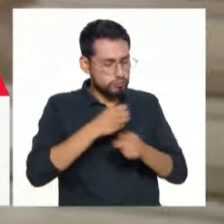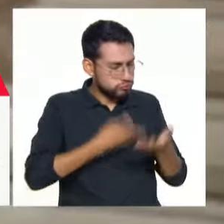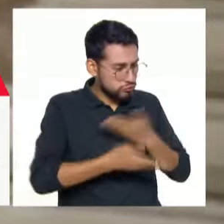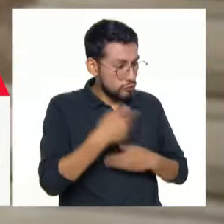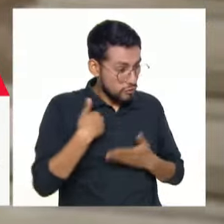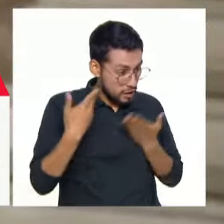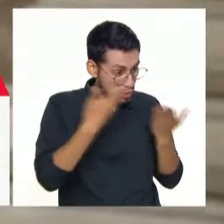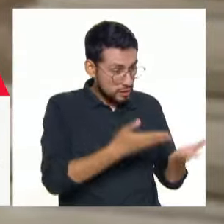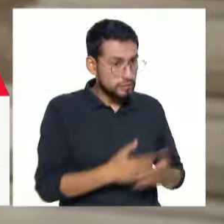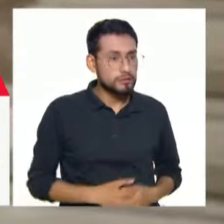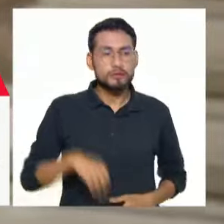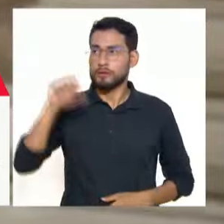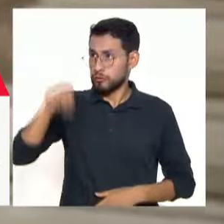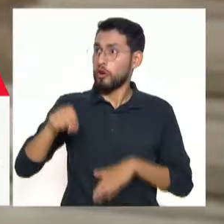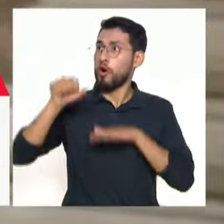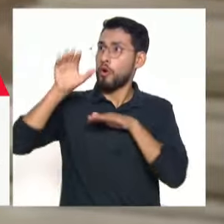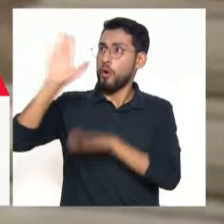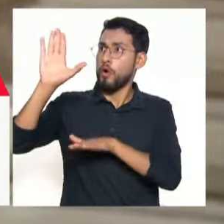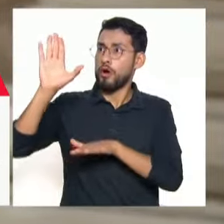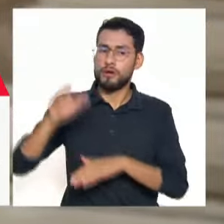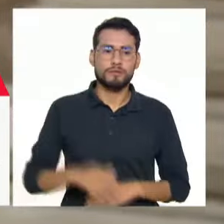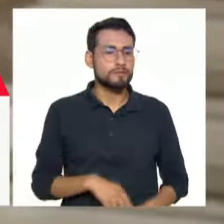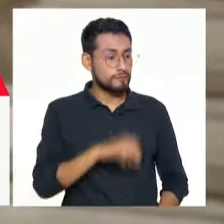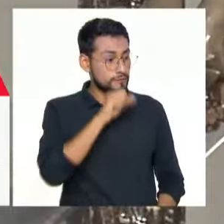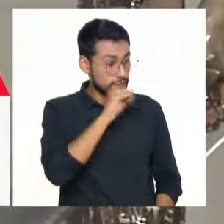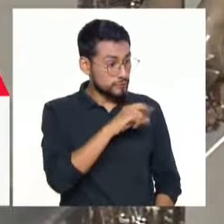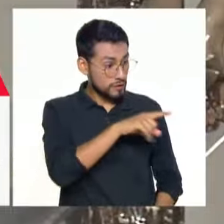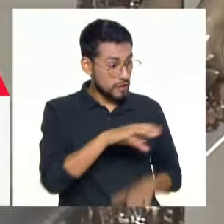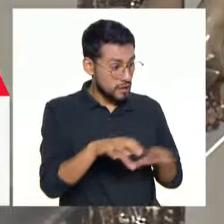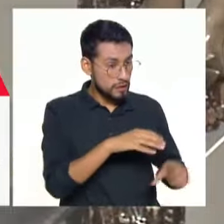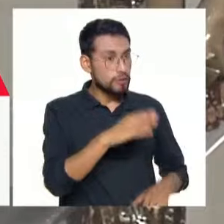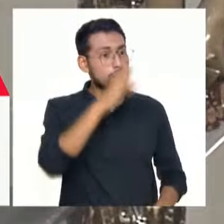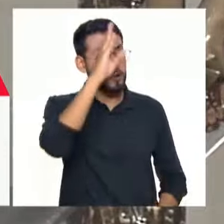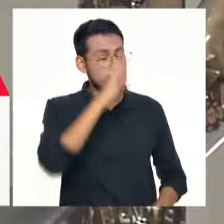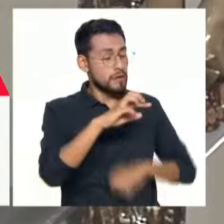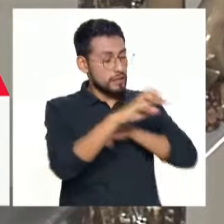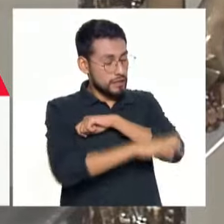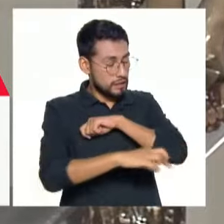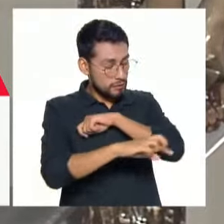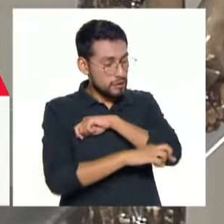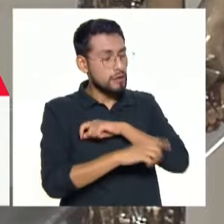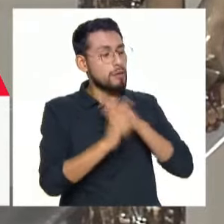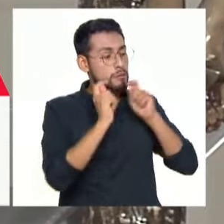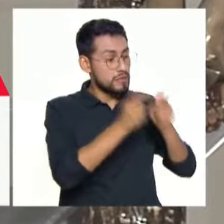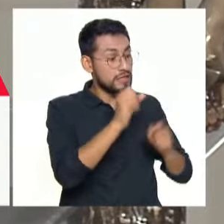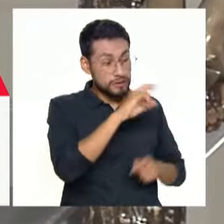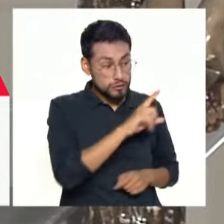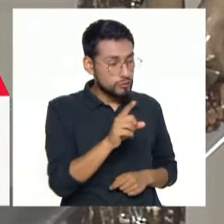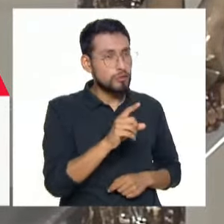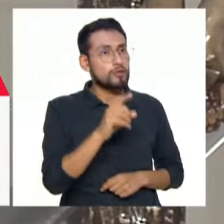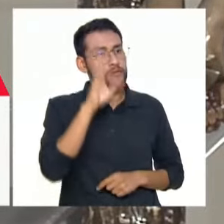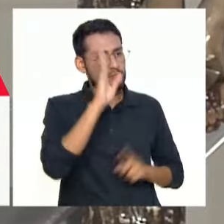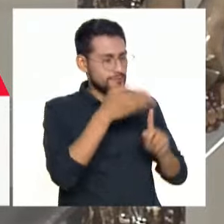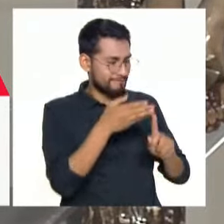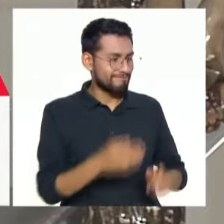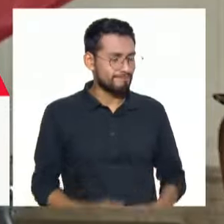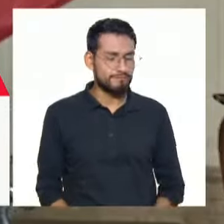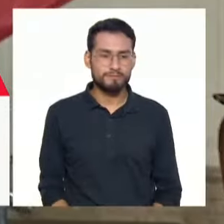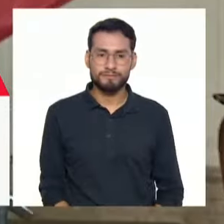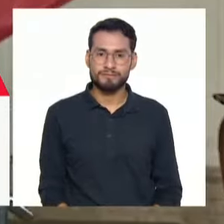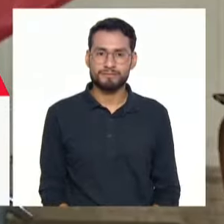confío? Sí, juro. Si así lo hiciera, que Dios y la patria lo premien, y si no, se lo